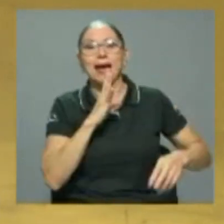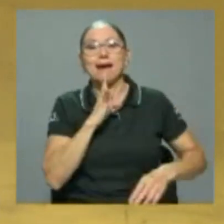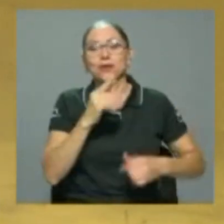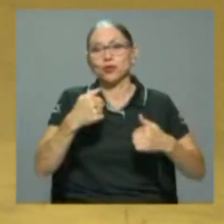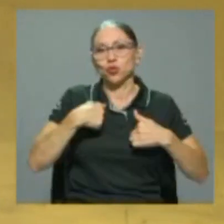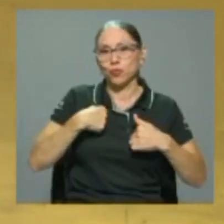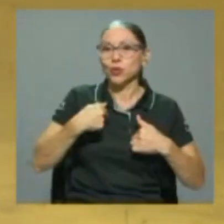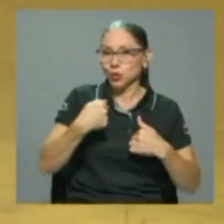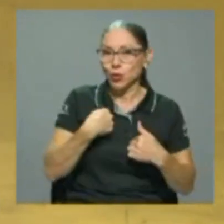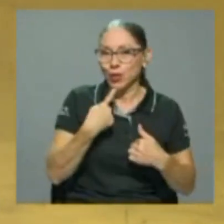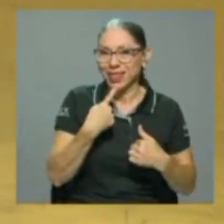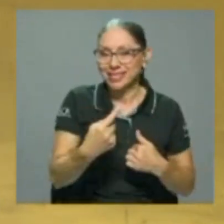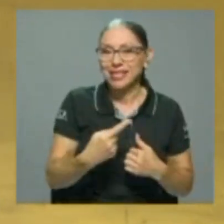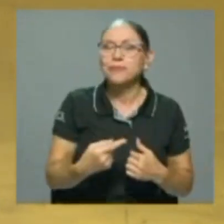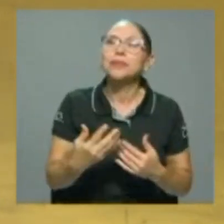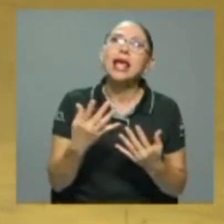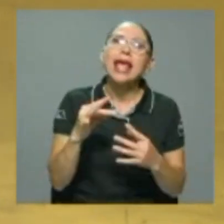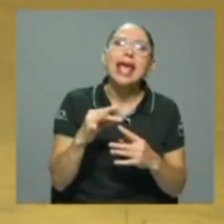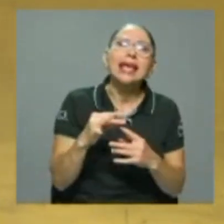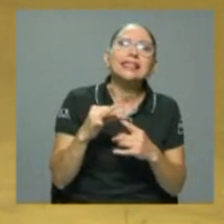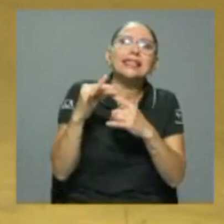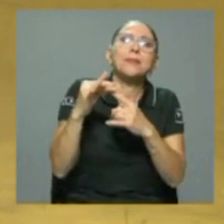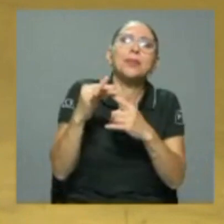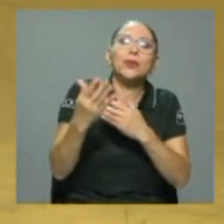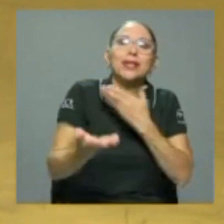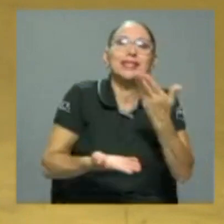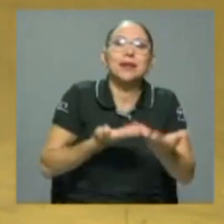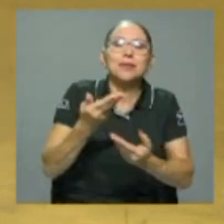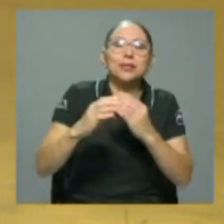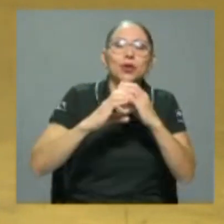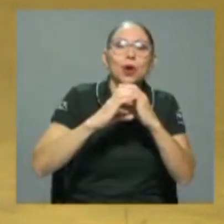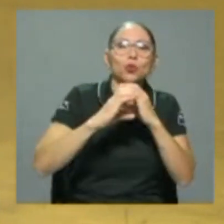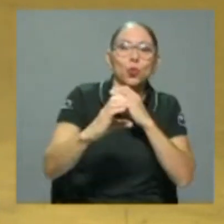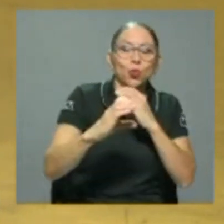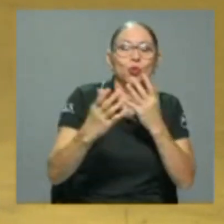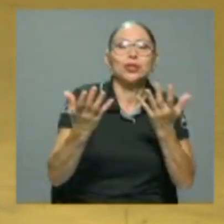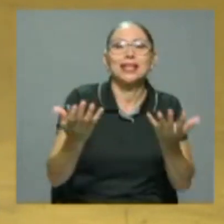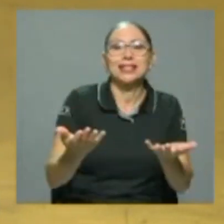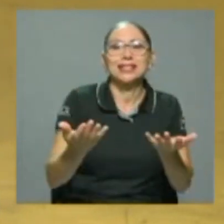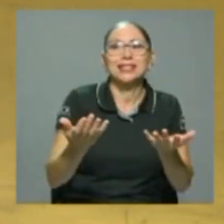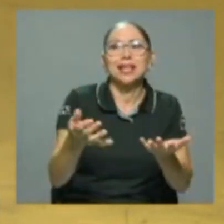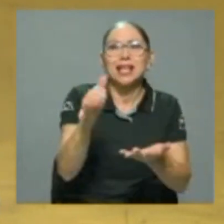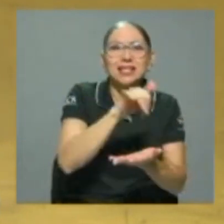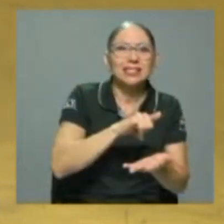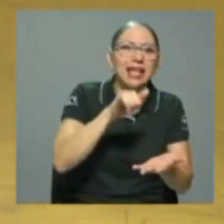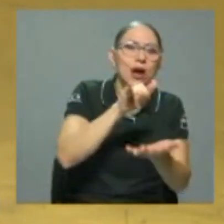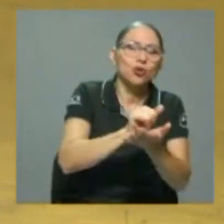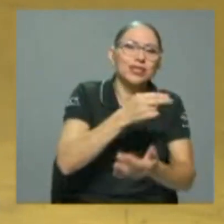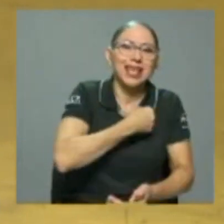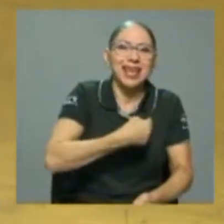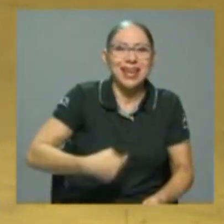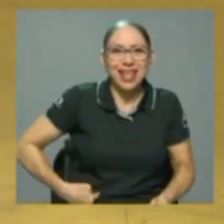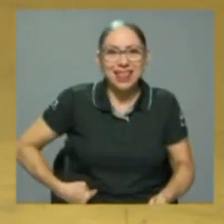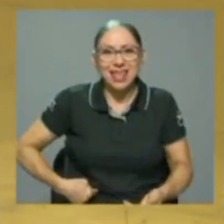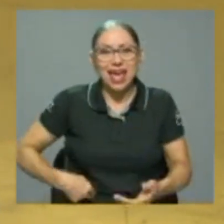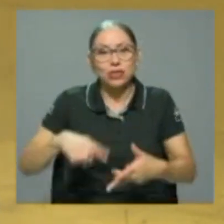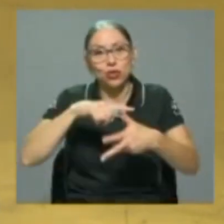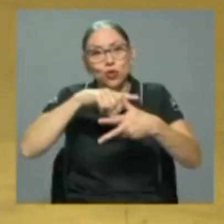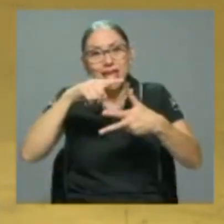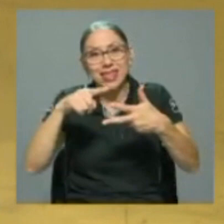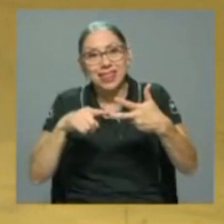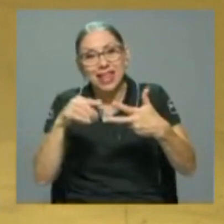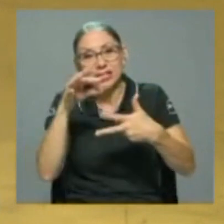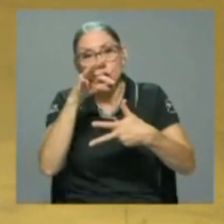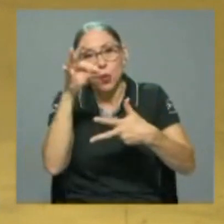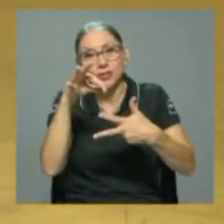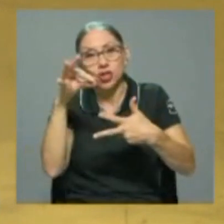con excepción, por ejemplo, del servicio de autobuses San José Heredia, donde hay 3 opciones, lo